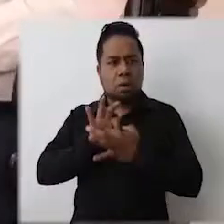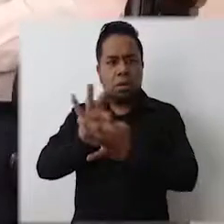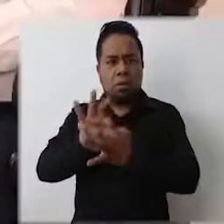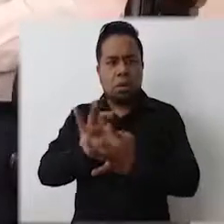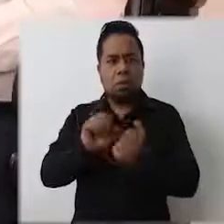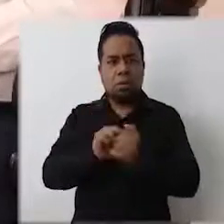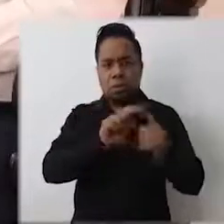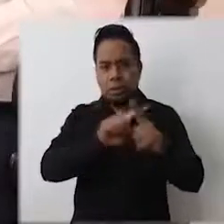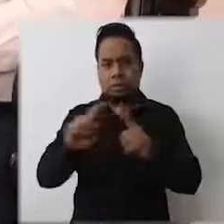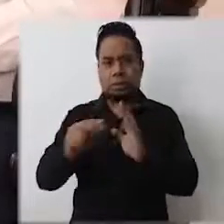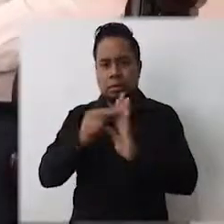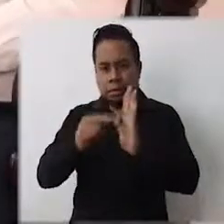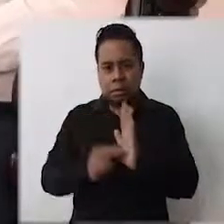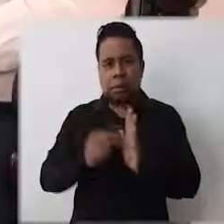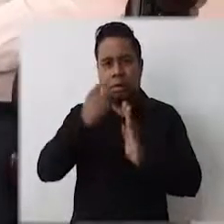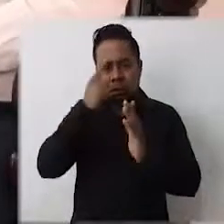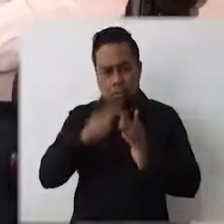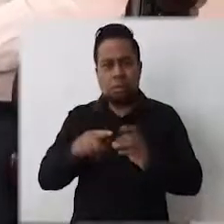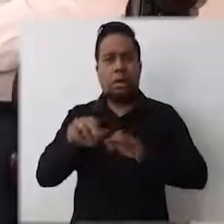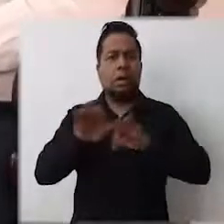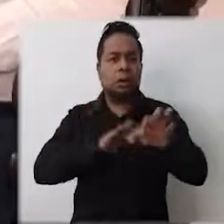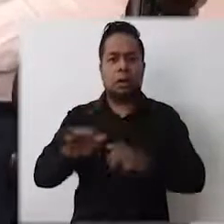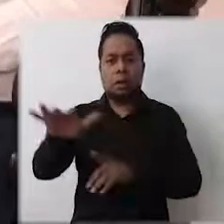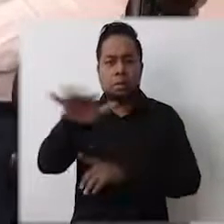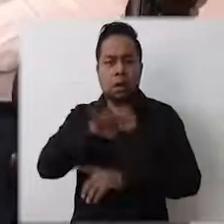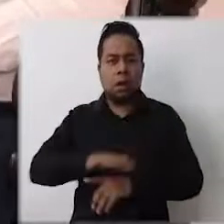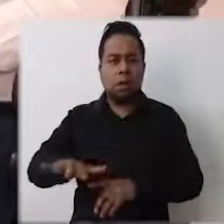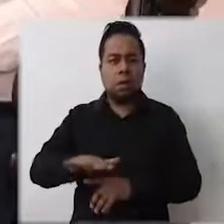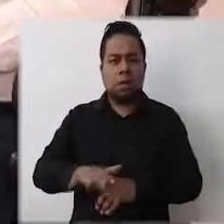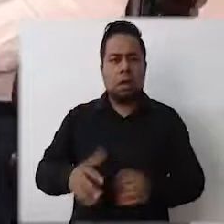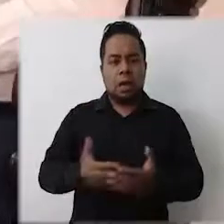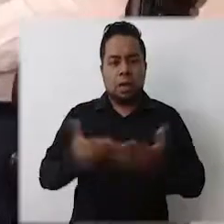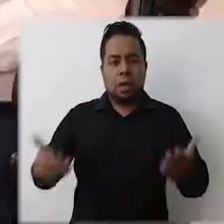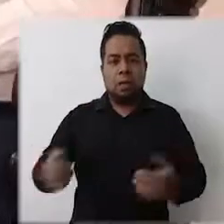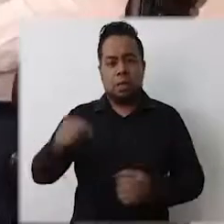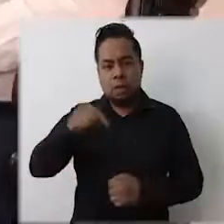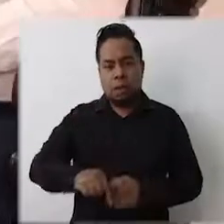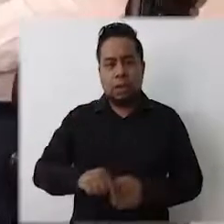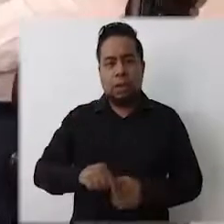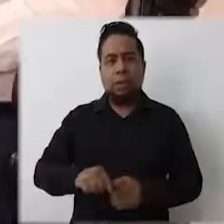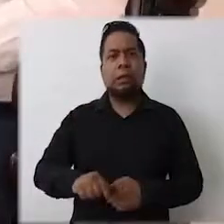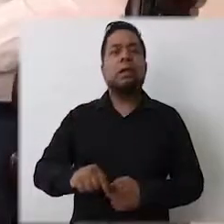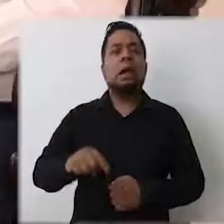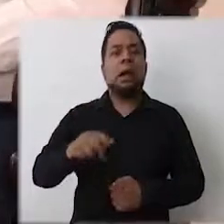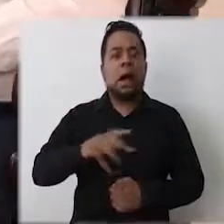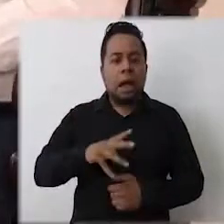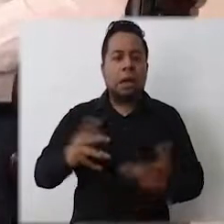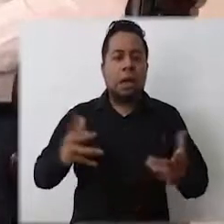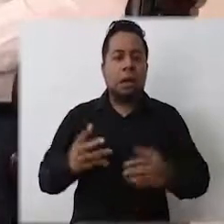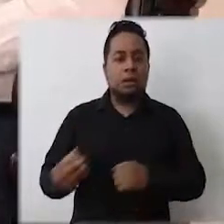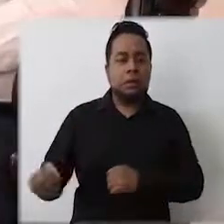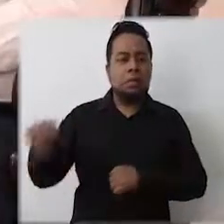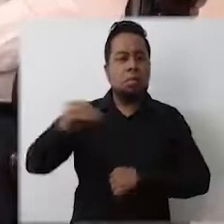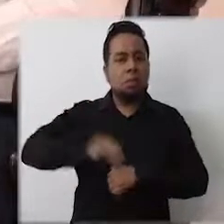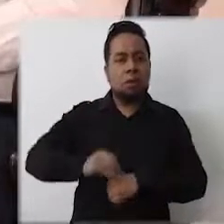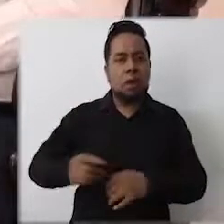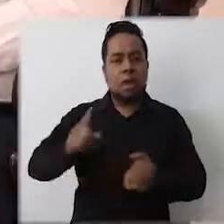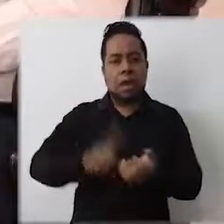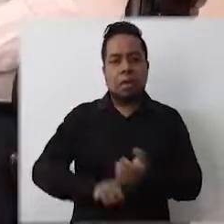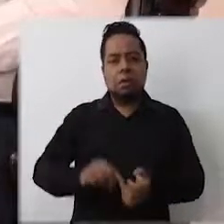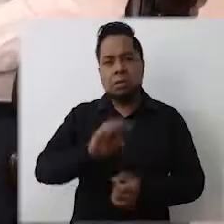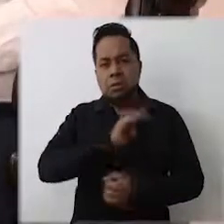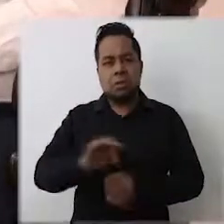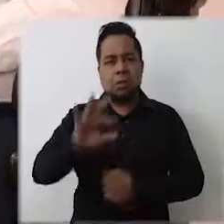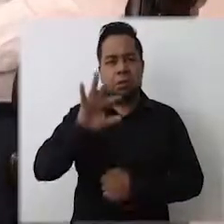algunas aclaraciones que permitan un mejor funcionamiento y desempeños de mejor manera de nuestras